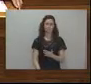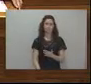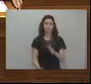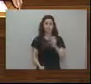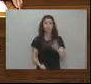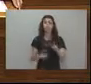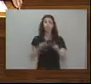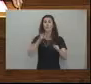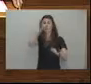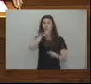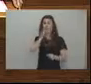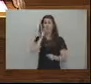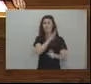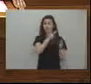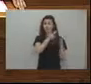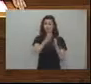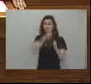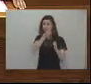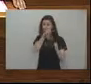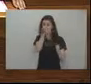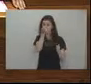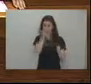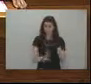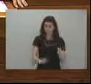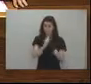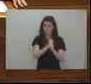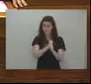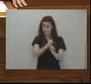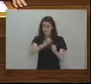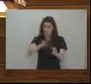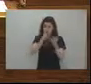haya madres y padres cobrando 700 euros y trabajando 10 horas al día. La precariedad